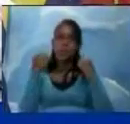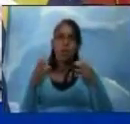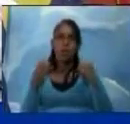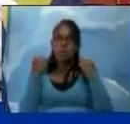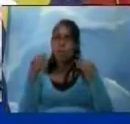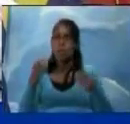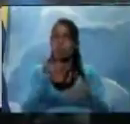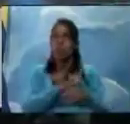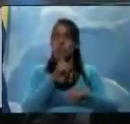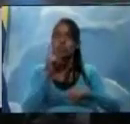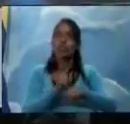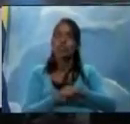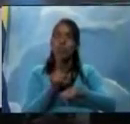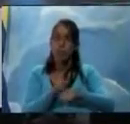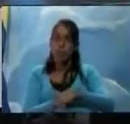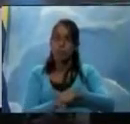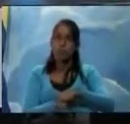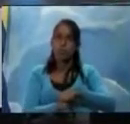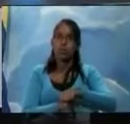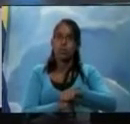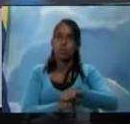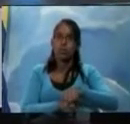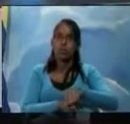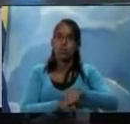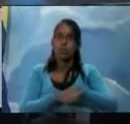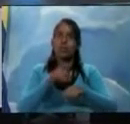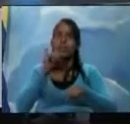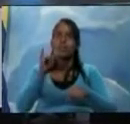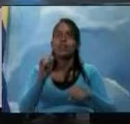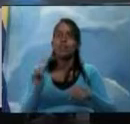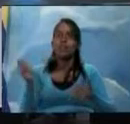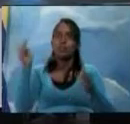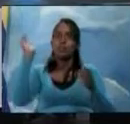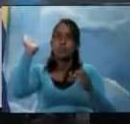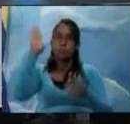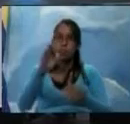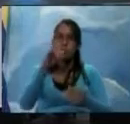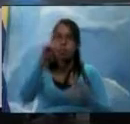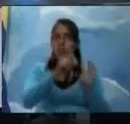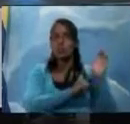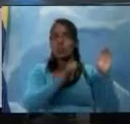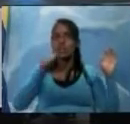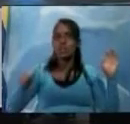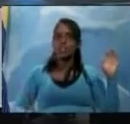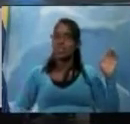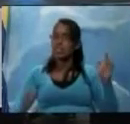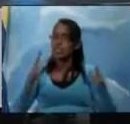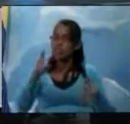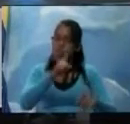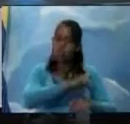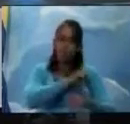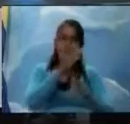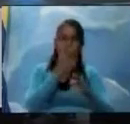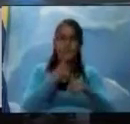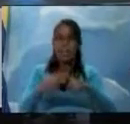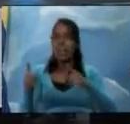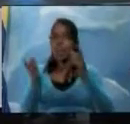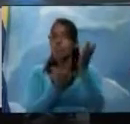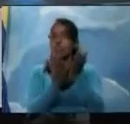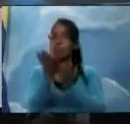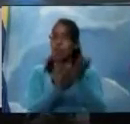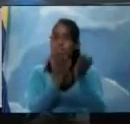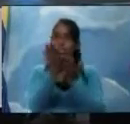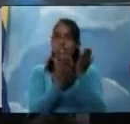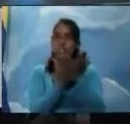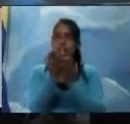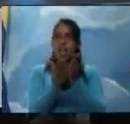tiempo, después de mucho tiempo, vino el Señor de aquellos siervos. Vino el